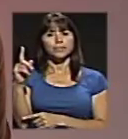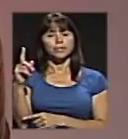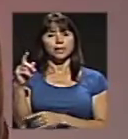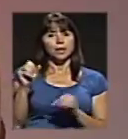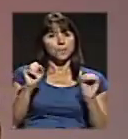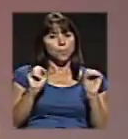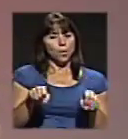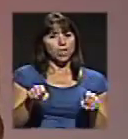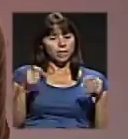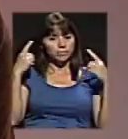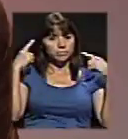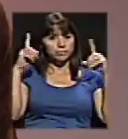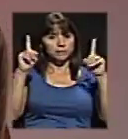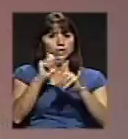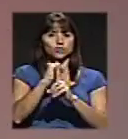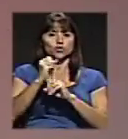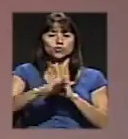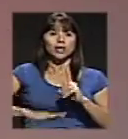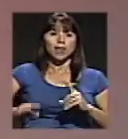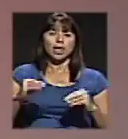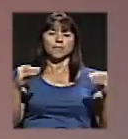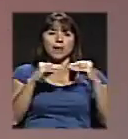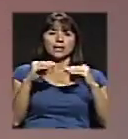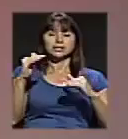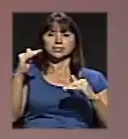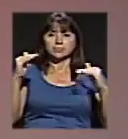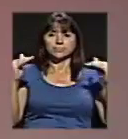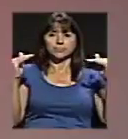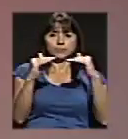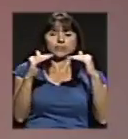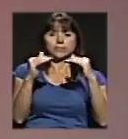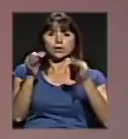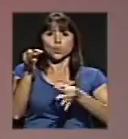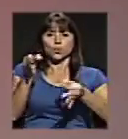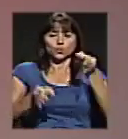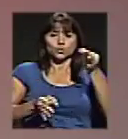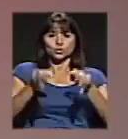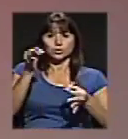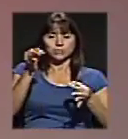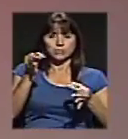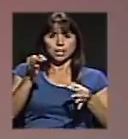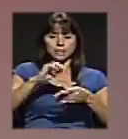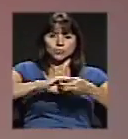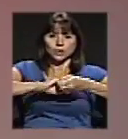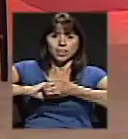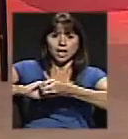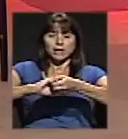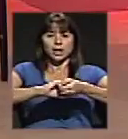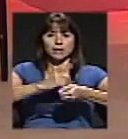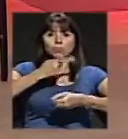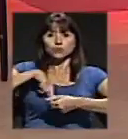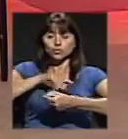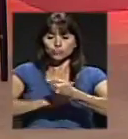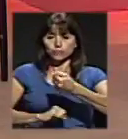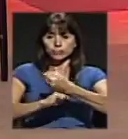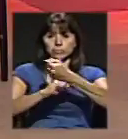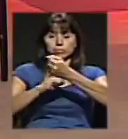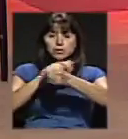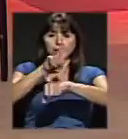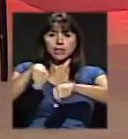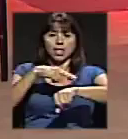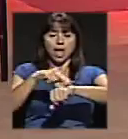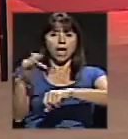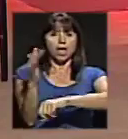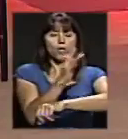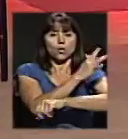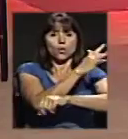pueda ser posible esa sociedad más justa y solidaria. Somos un partido ecologista, creemos que el desarrollo tiene que darse